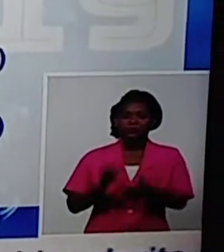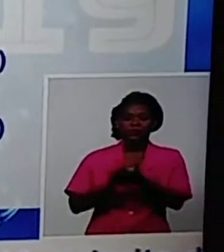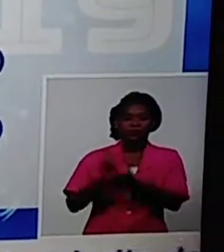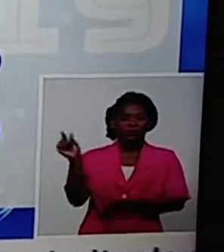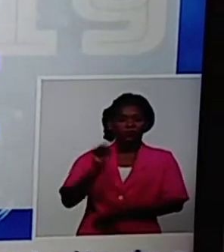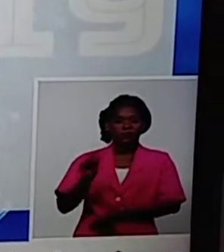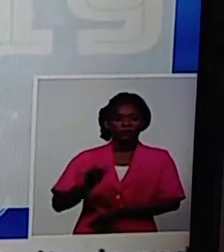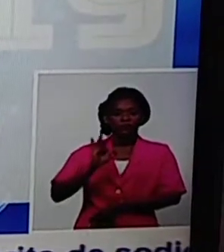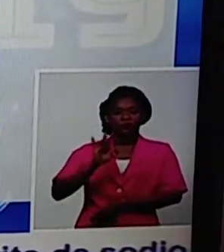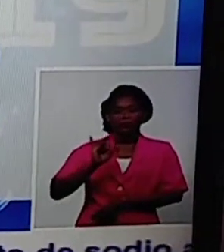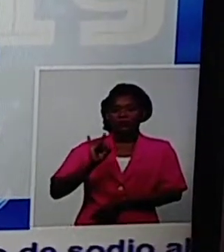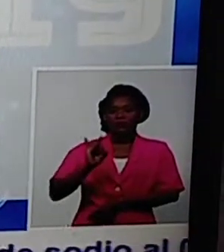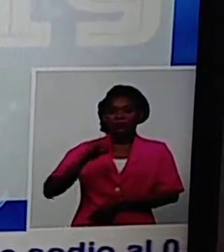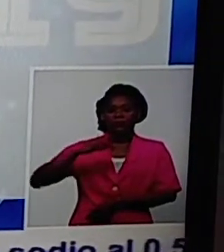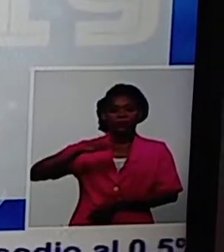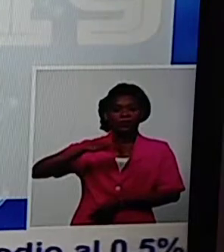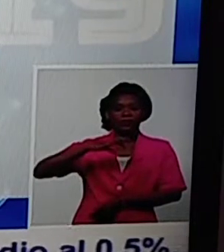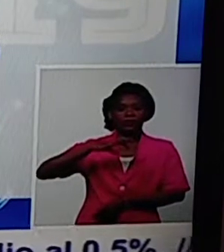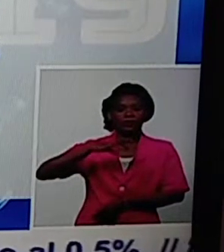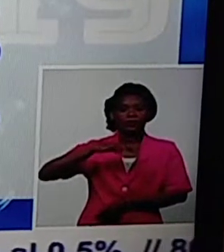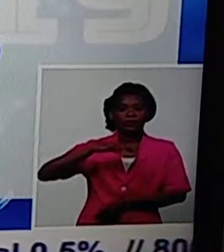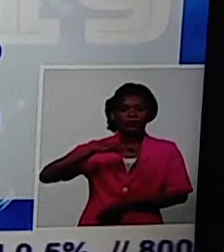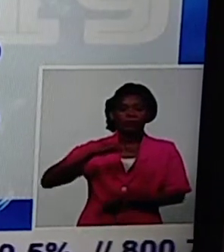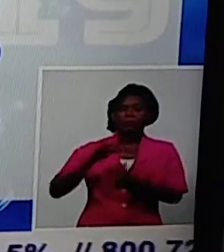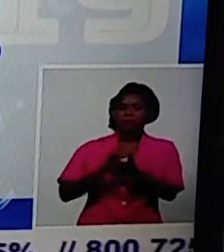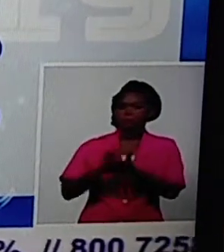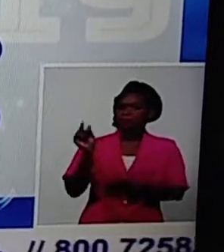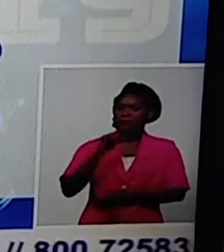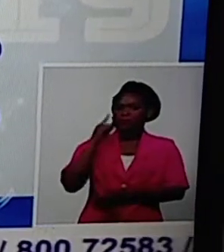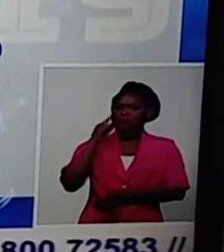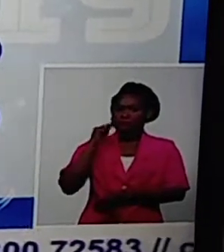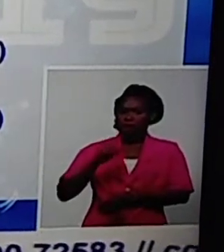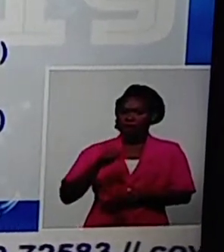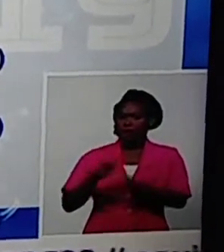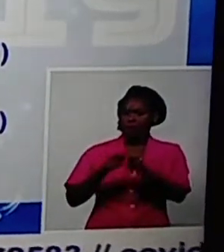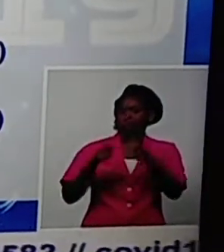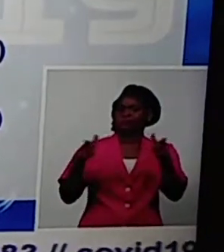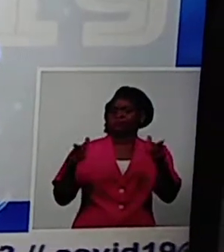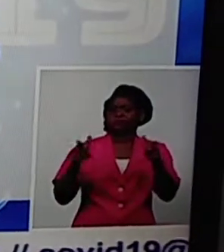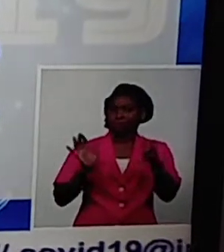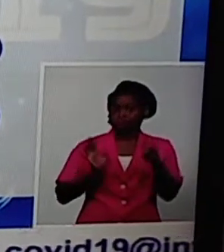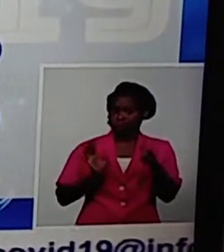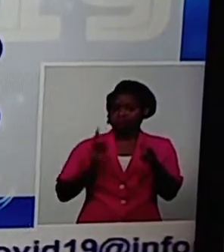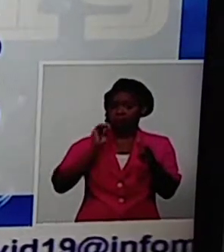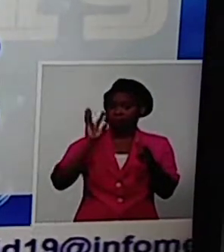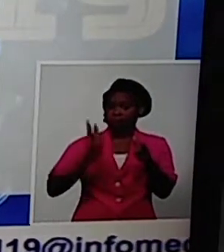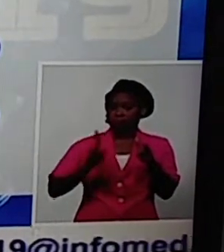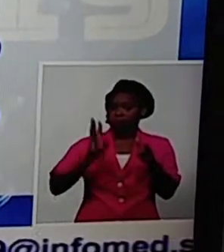27 del caso confirmado no se pudo precisar la fuente de